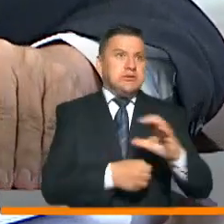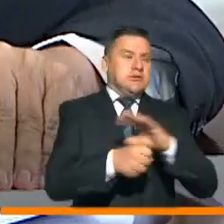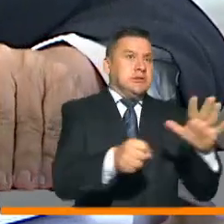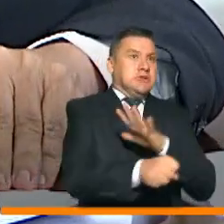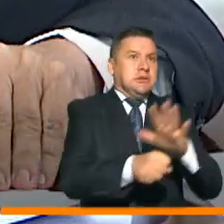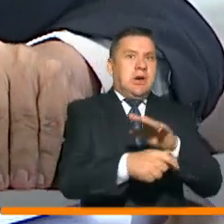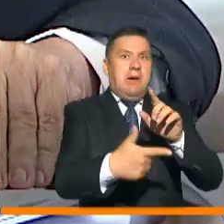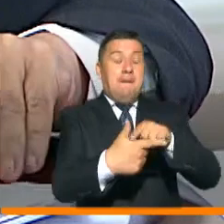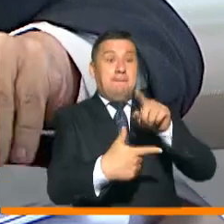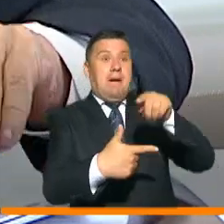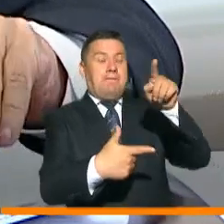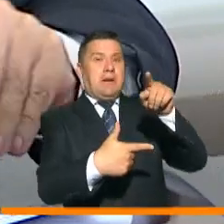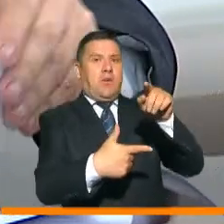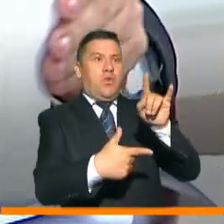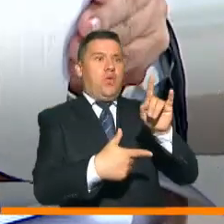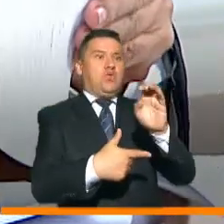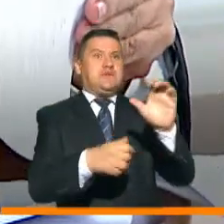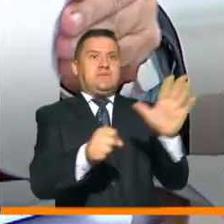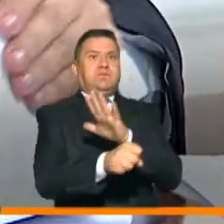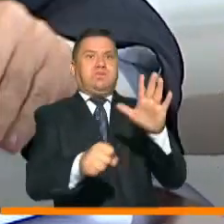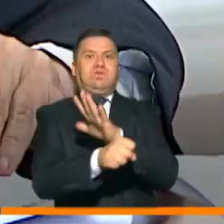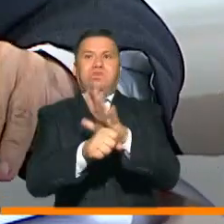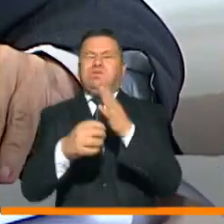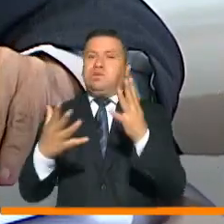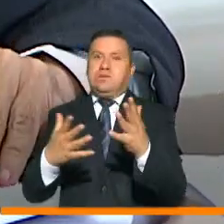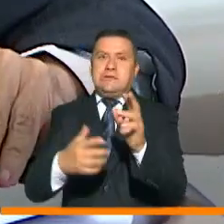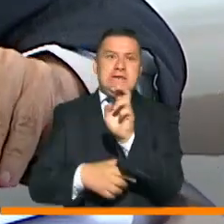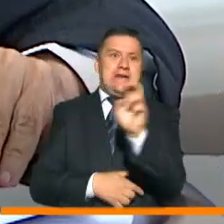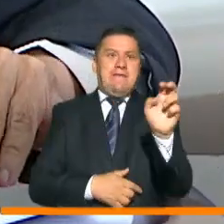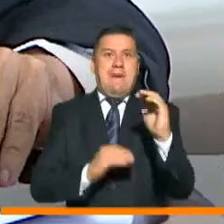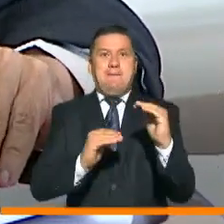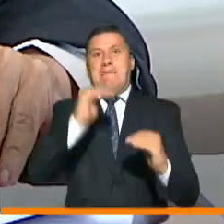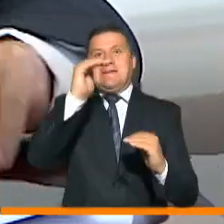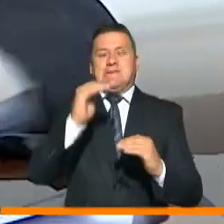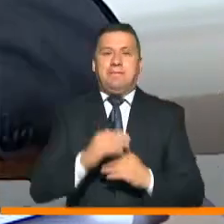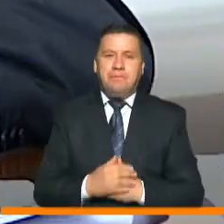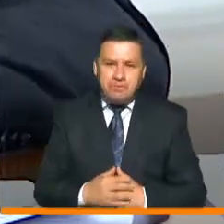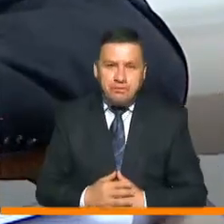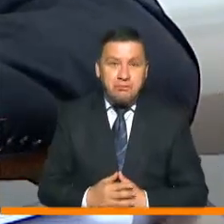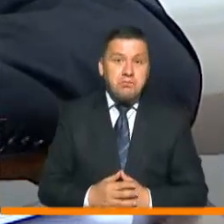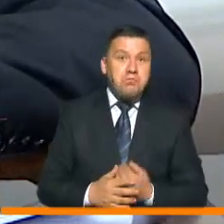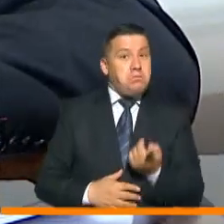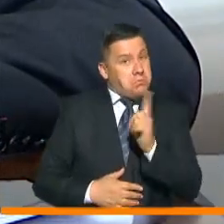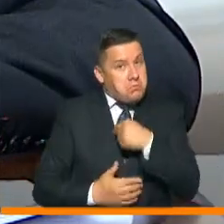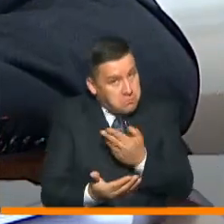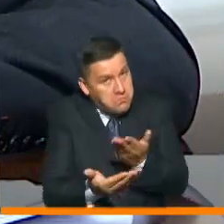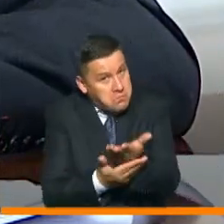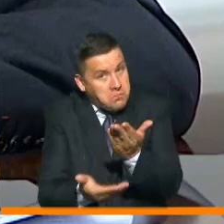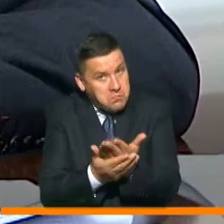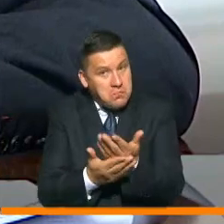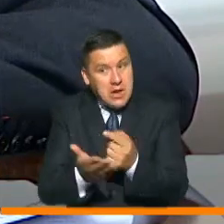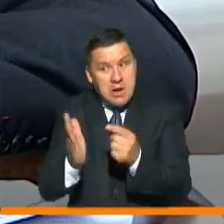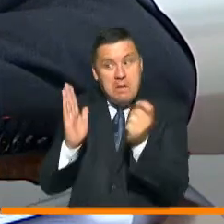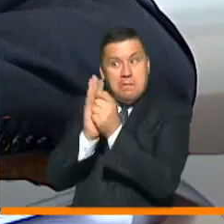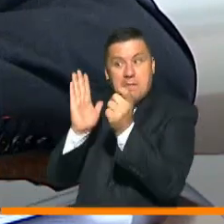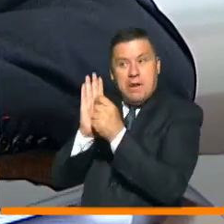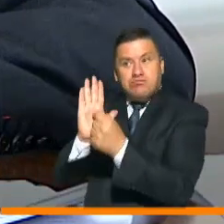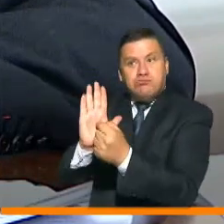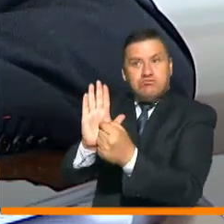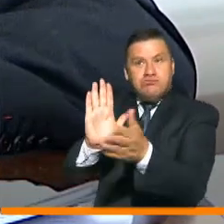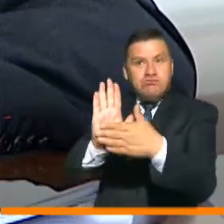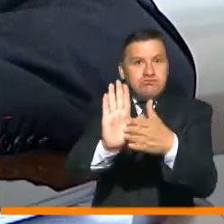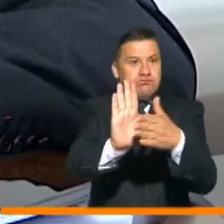este momento se encuentran con mayor nivel de seguimiento. Las recomendaciones que se expiden son, deben